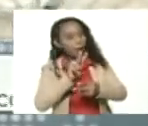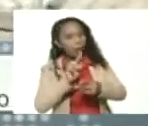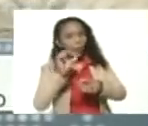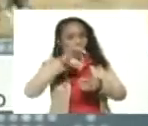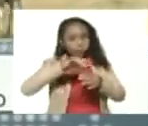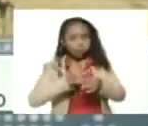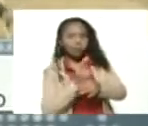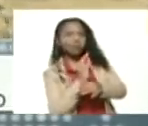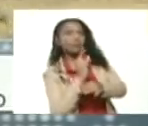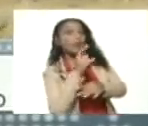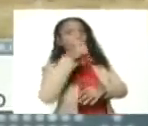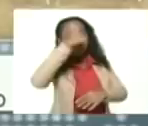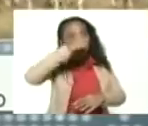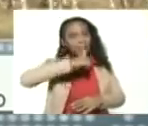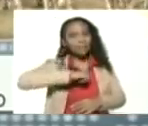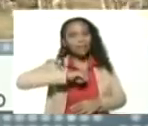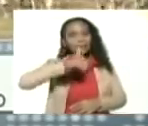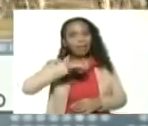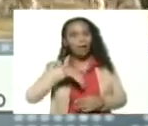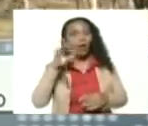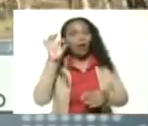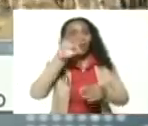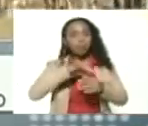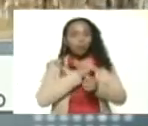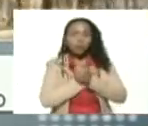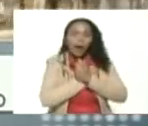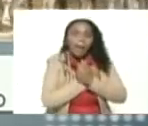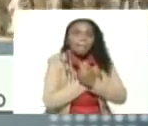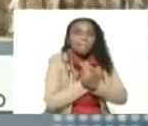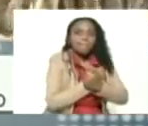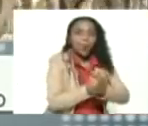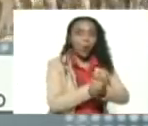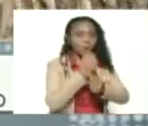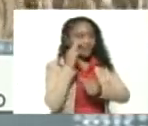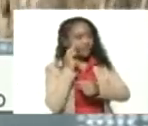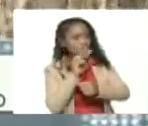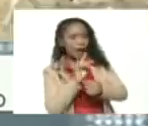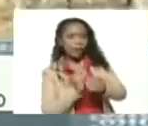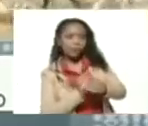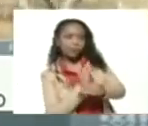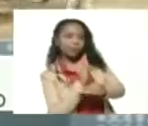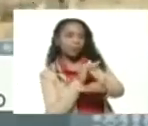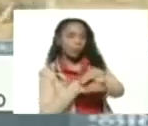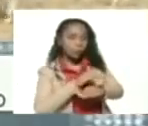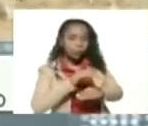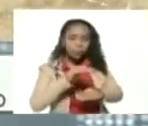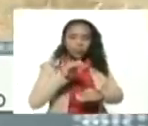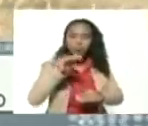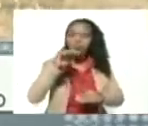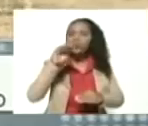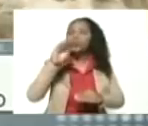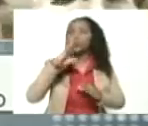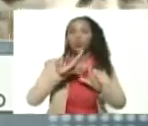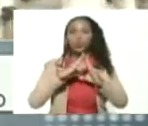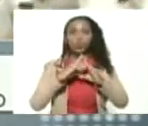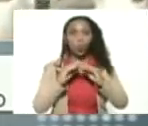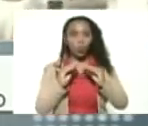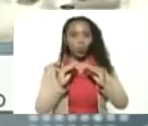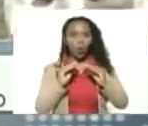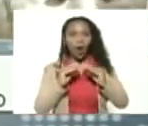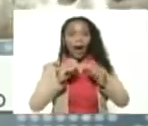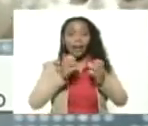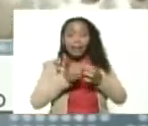paciencia, de lo que hemos sembrado con amor, reverdecer la industria, reverdecer el